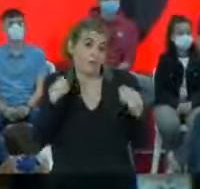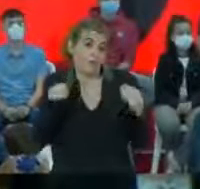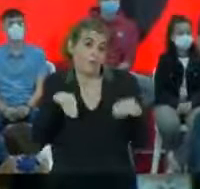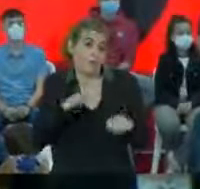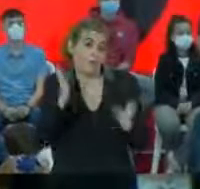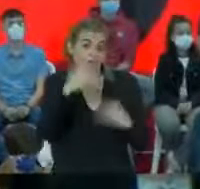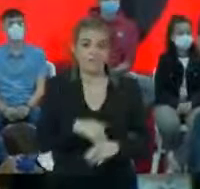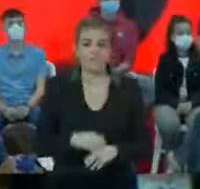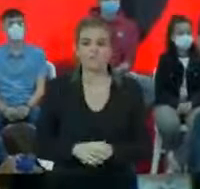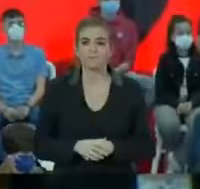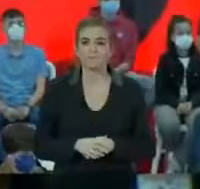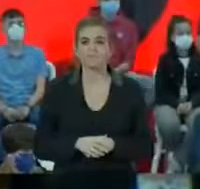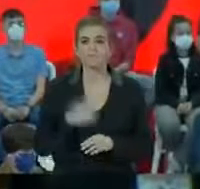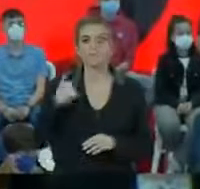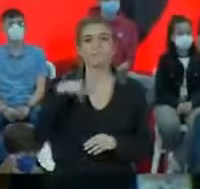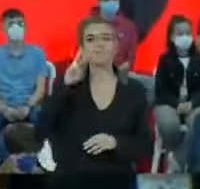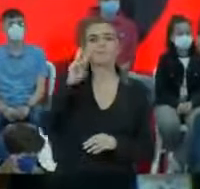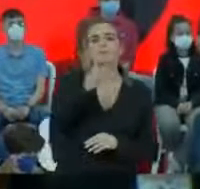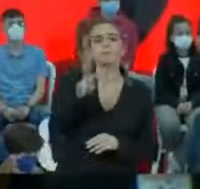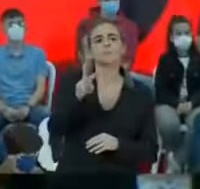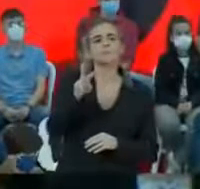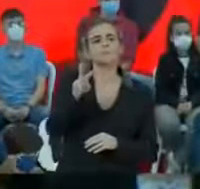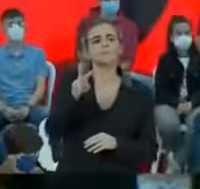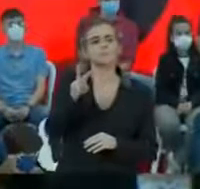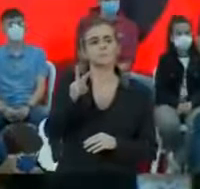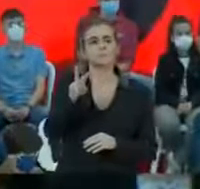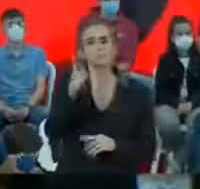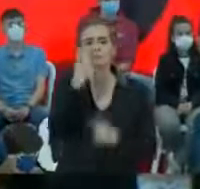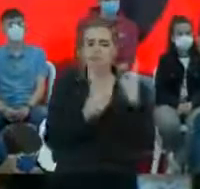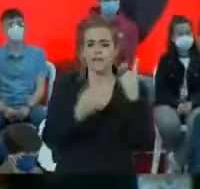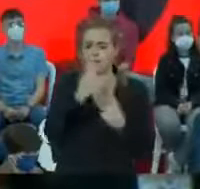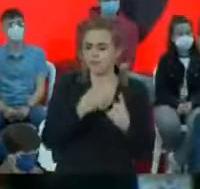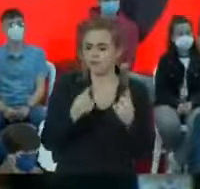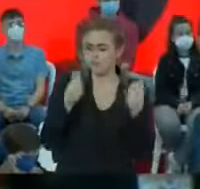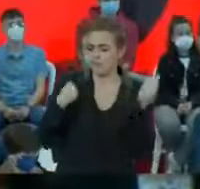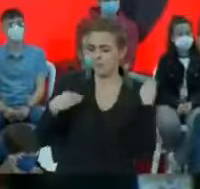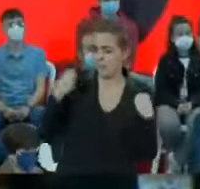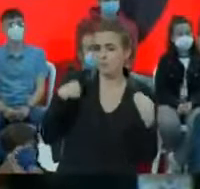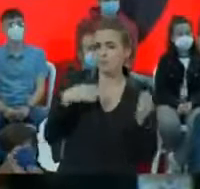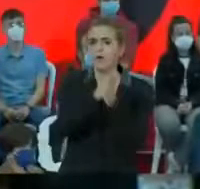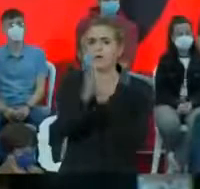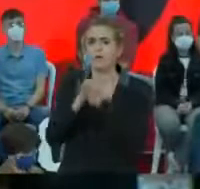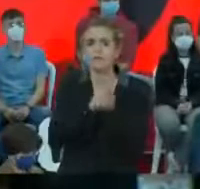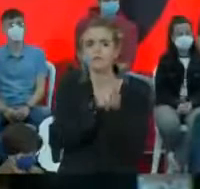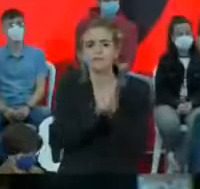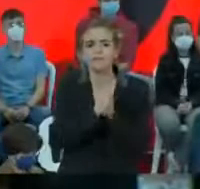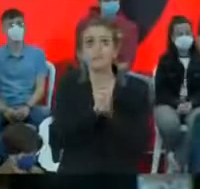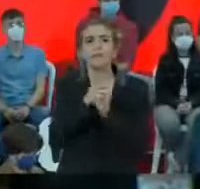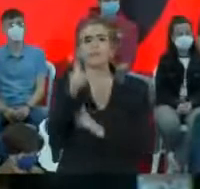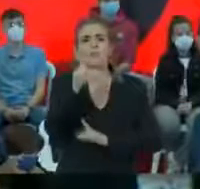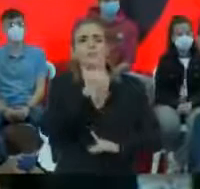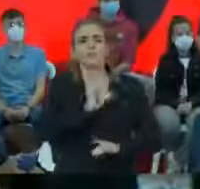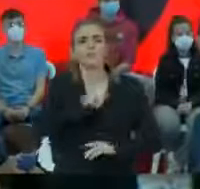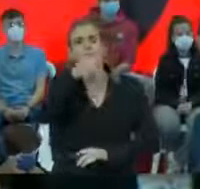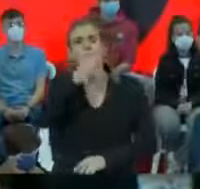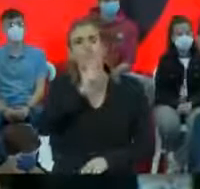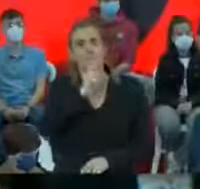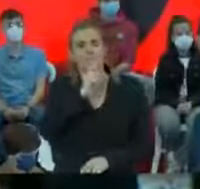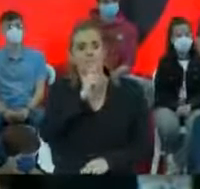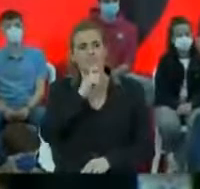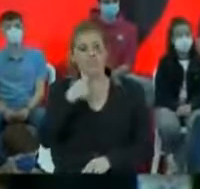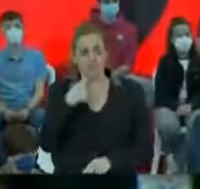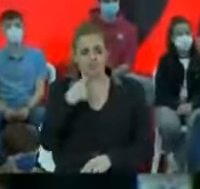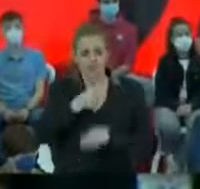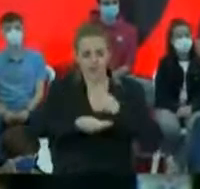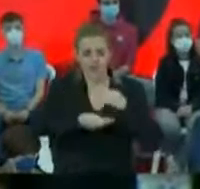¿no? Algunas veces me preguntan algunos compañeros cuál ha sido la decisión más difícil que he tenido que tomar